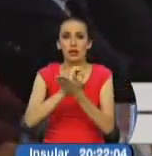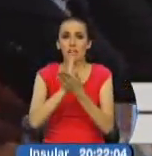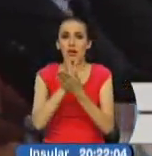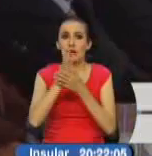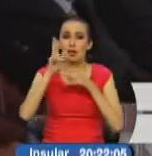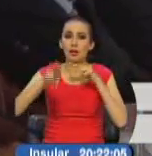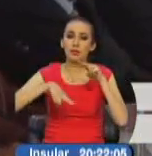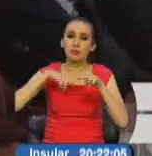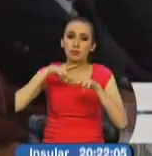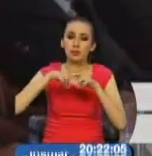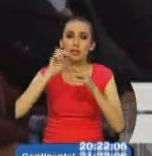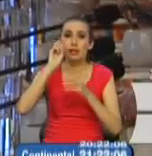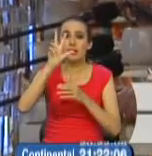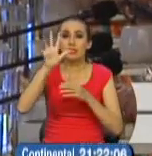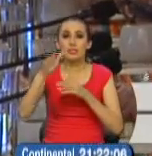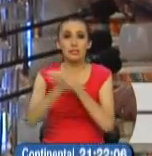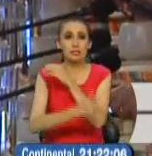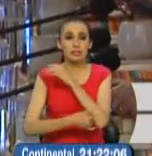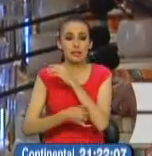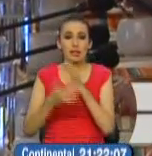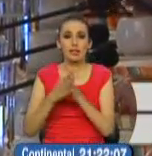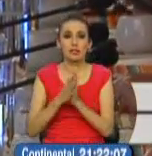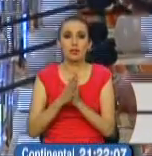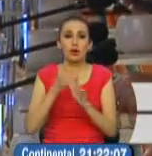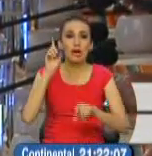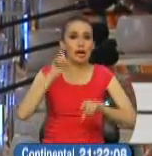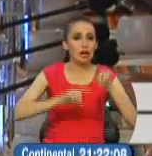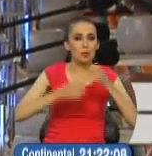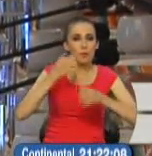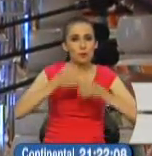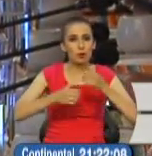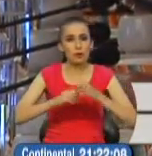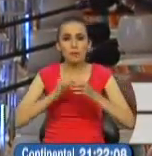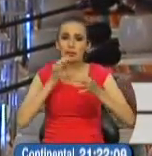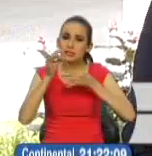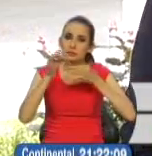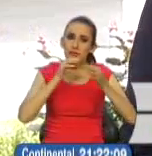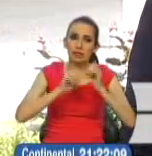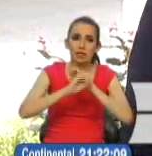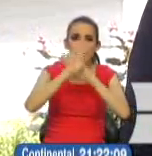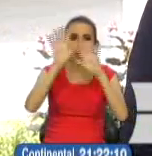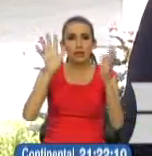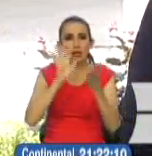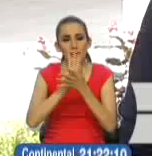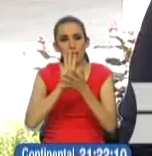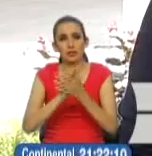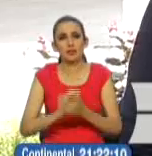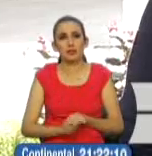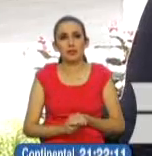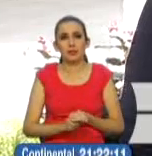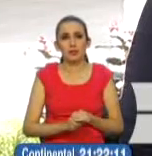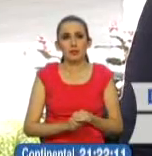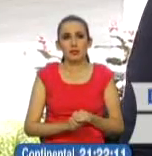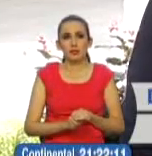momentos álgidos de discusión, fue el espacio para limar asperezas y clarificar posturas. Bueno, el presidente Moreno tiene todo